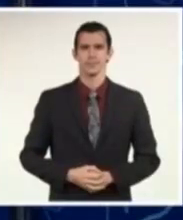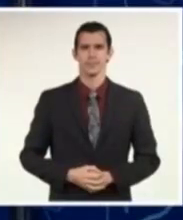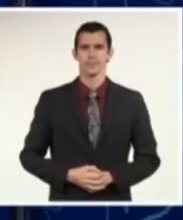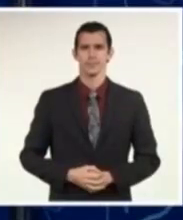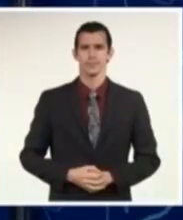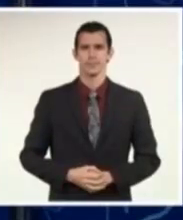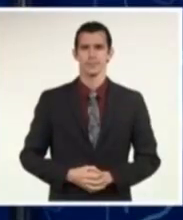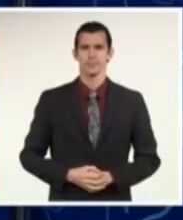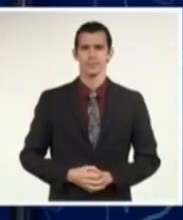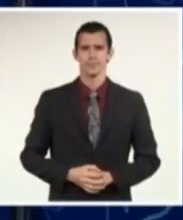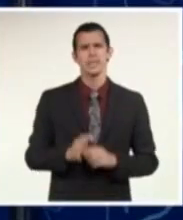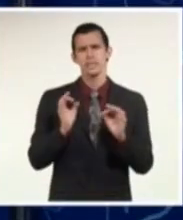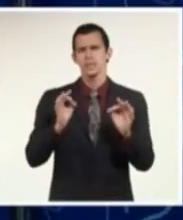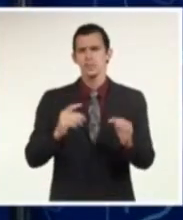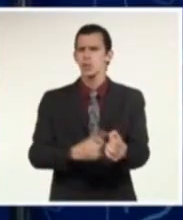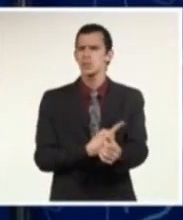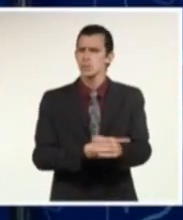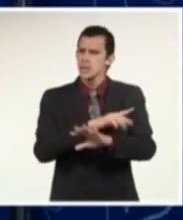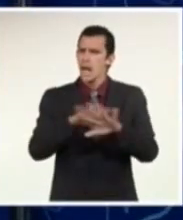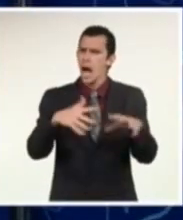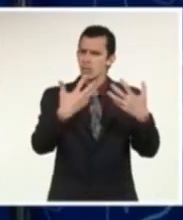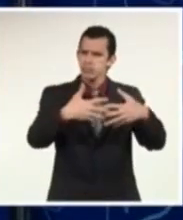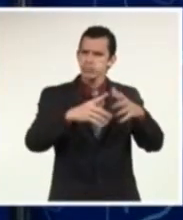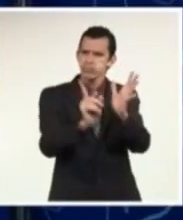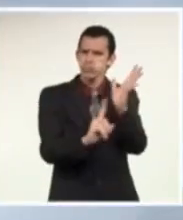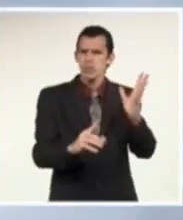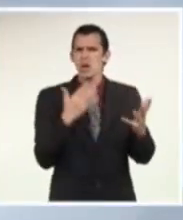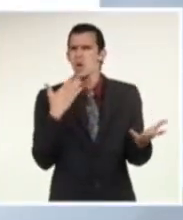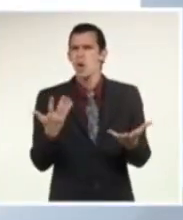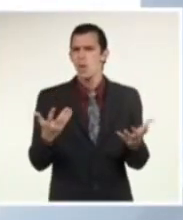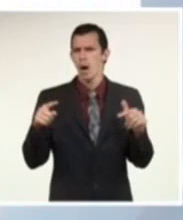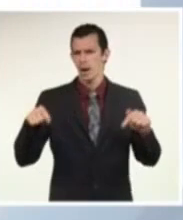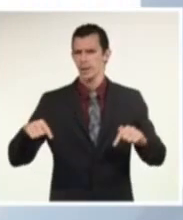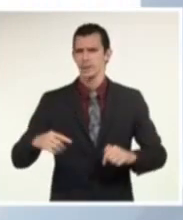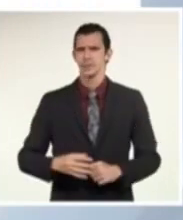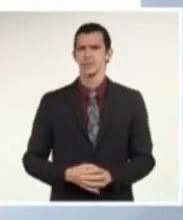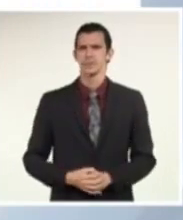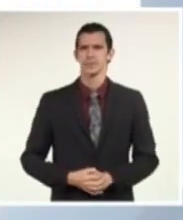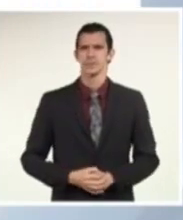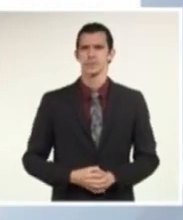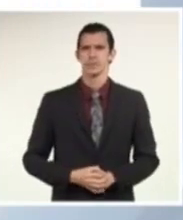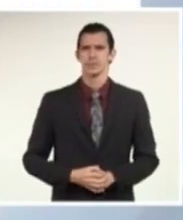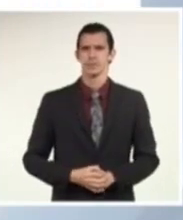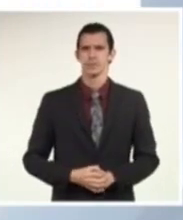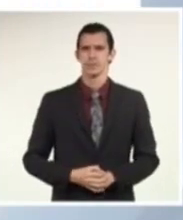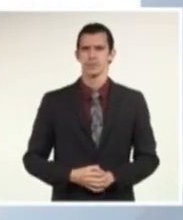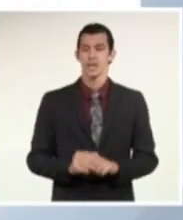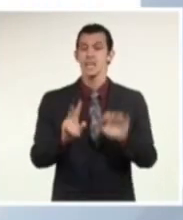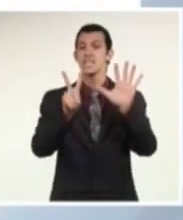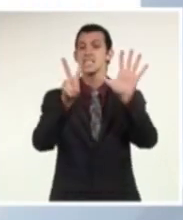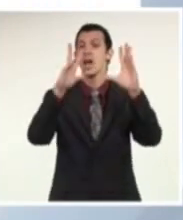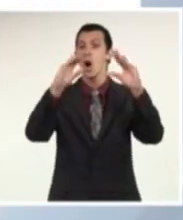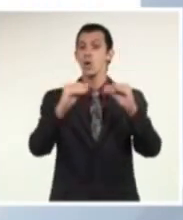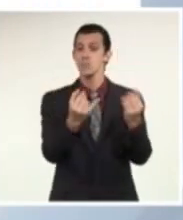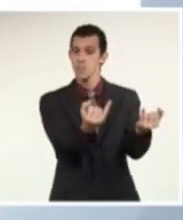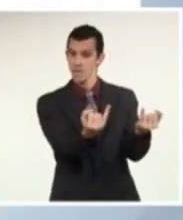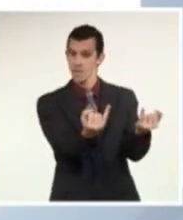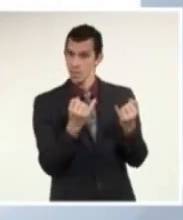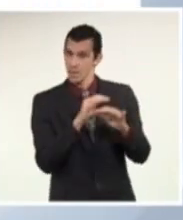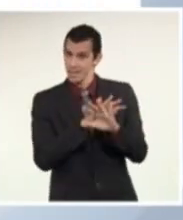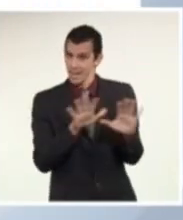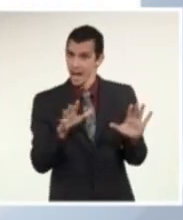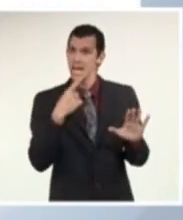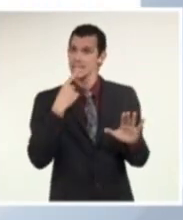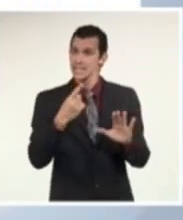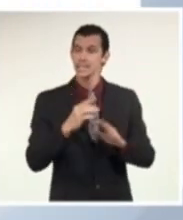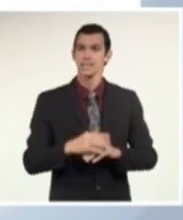Los datos sobre la situación del sistema eléctrico nacional. Con información de cierre a las 7 de la noche, desde el Despacho Nacional de Carga precisan